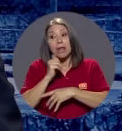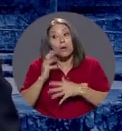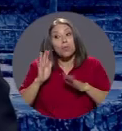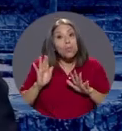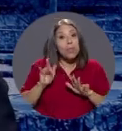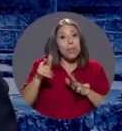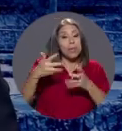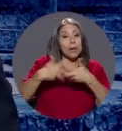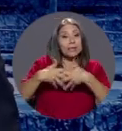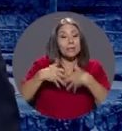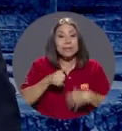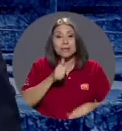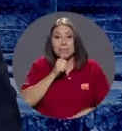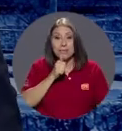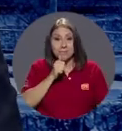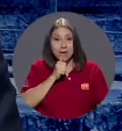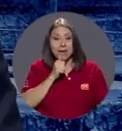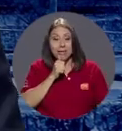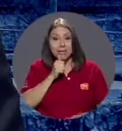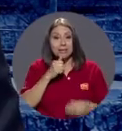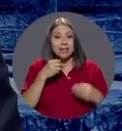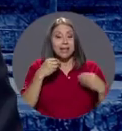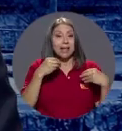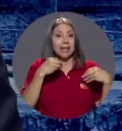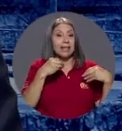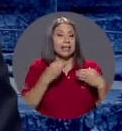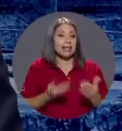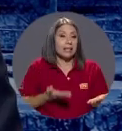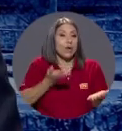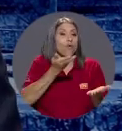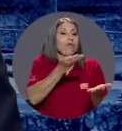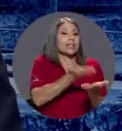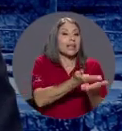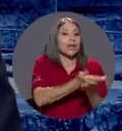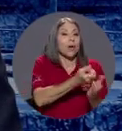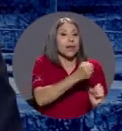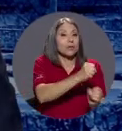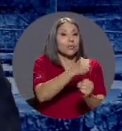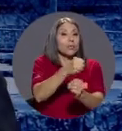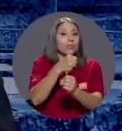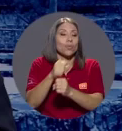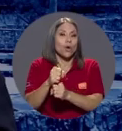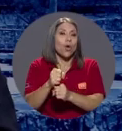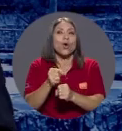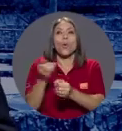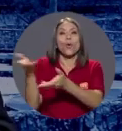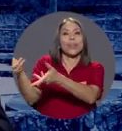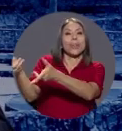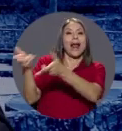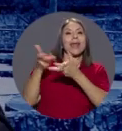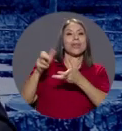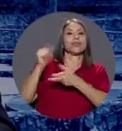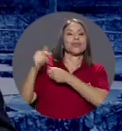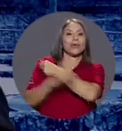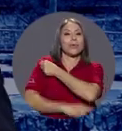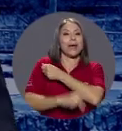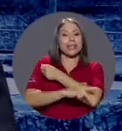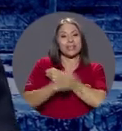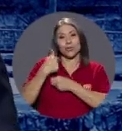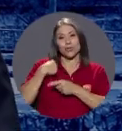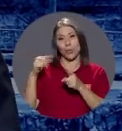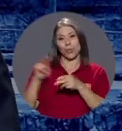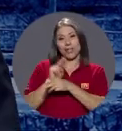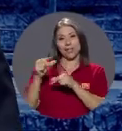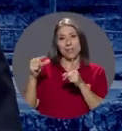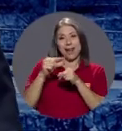no, las empresas privadas lo que están vendiendo o están ofreciendo a los gobiernos locales son enlatados, esa fue la palabra